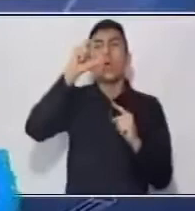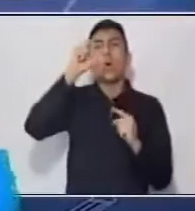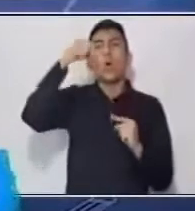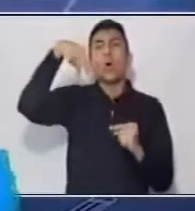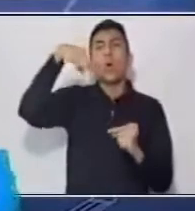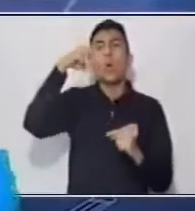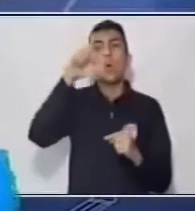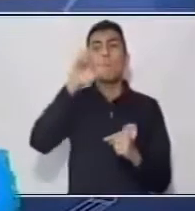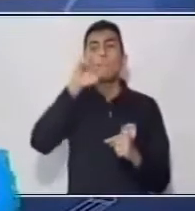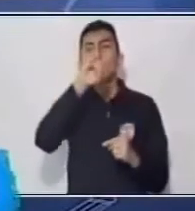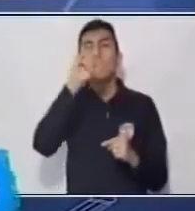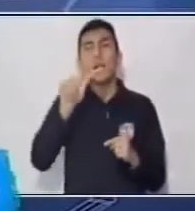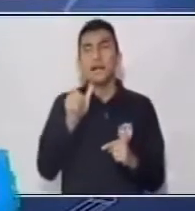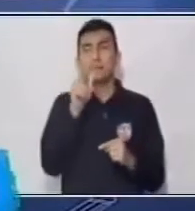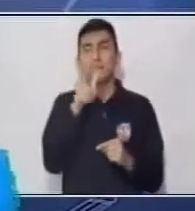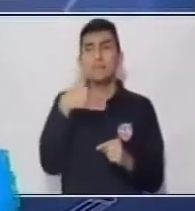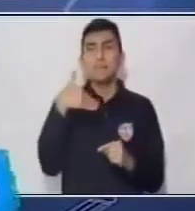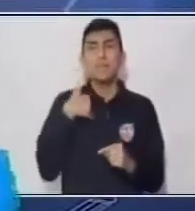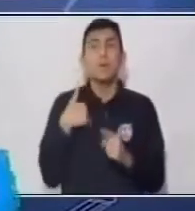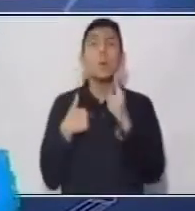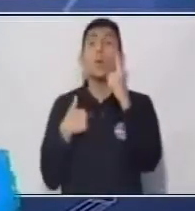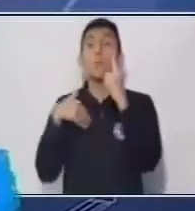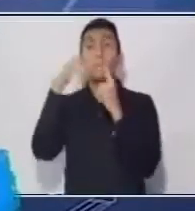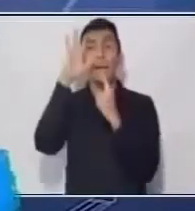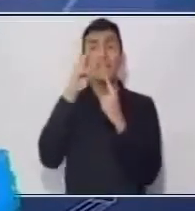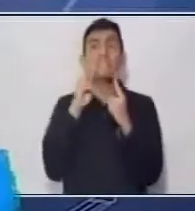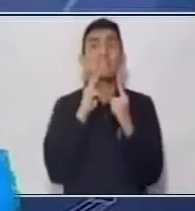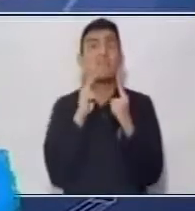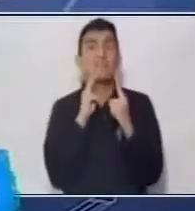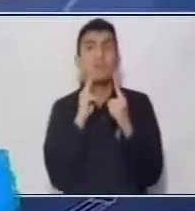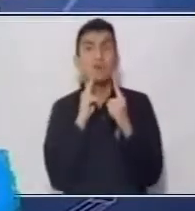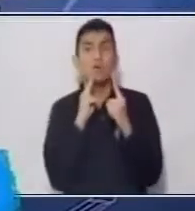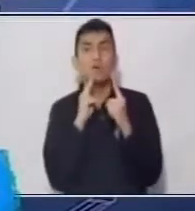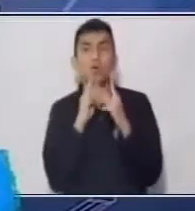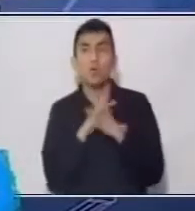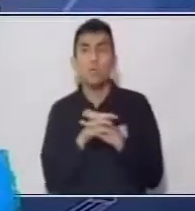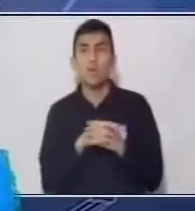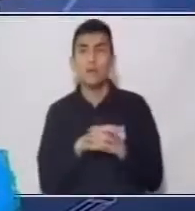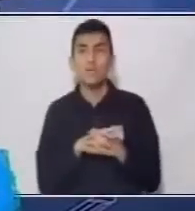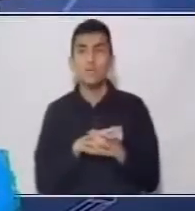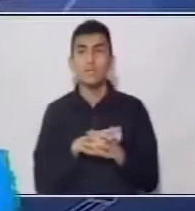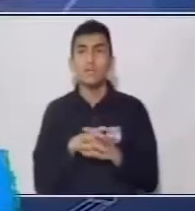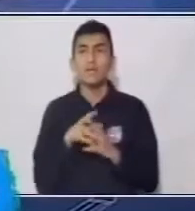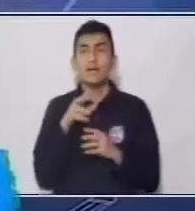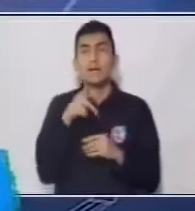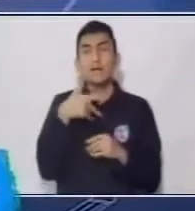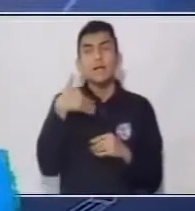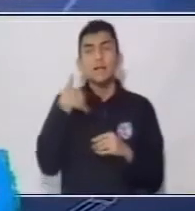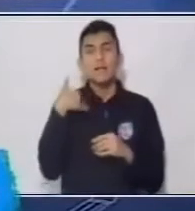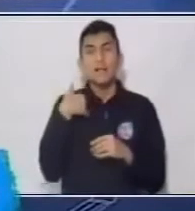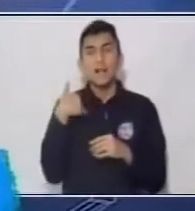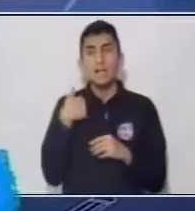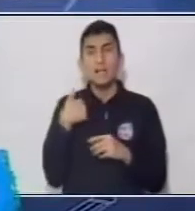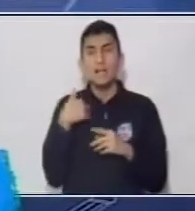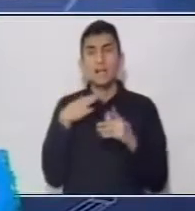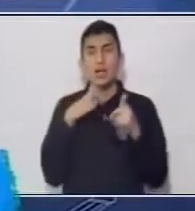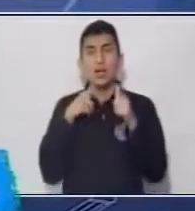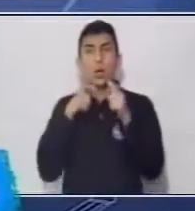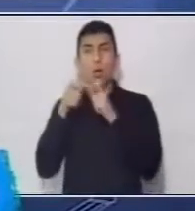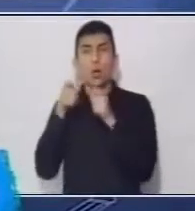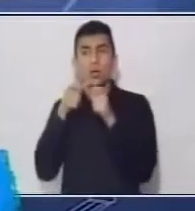pues son las que tienen más de un verbo conjugado dentro de la expresión y se clasifican en